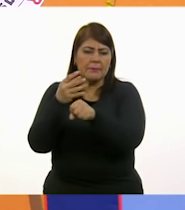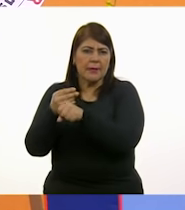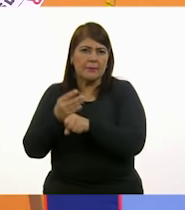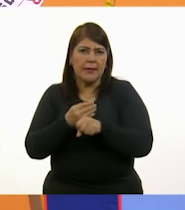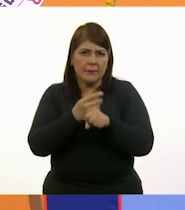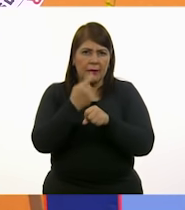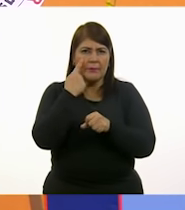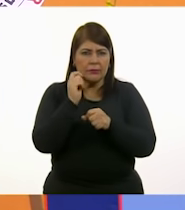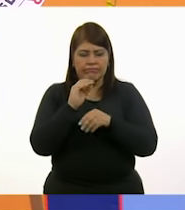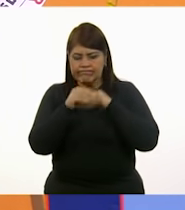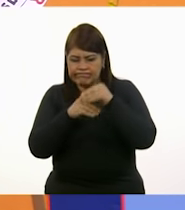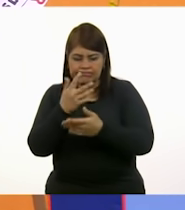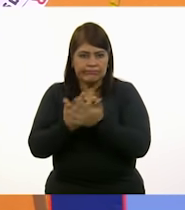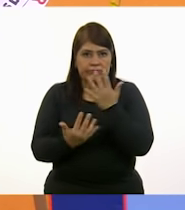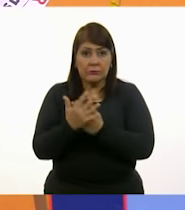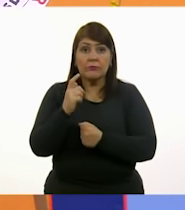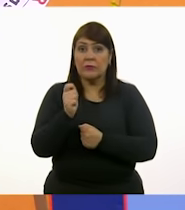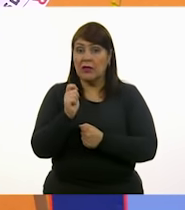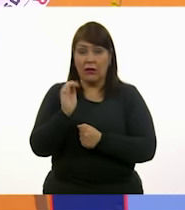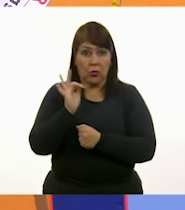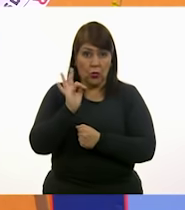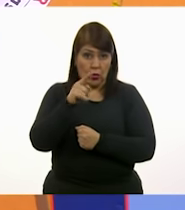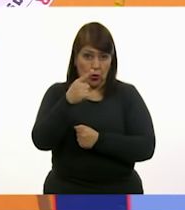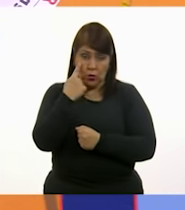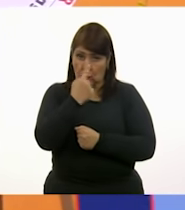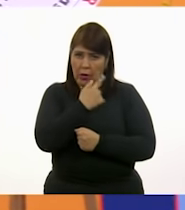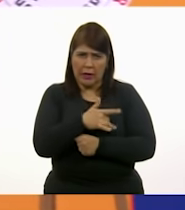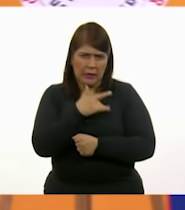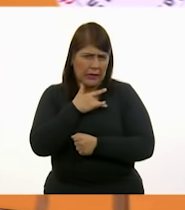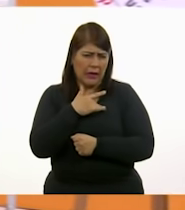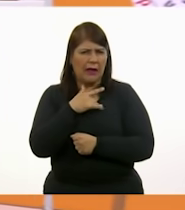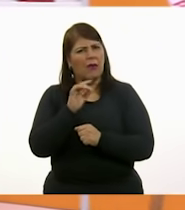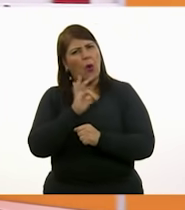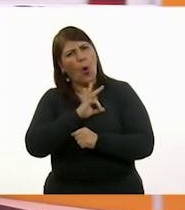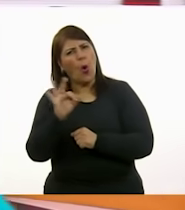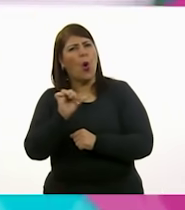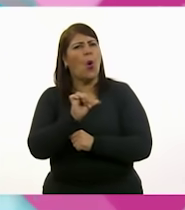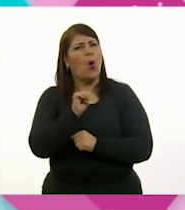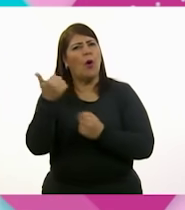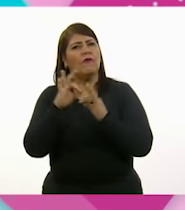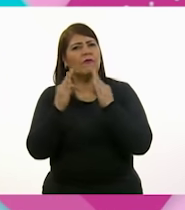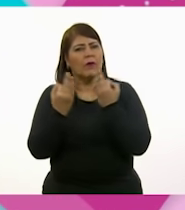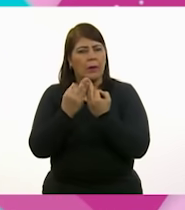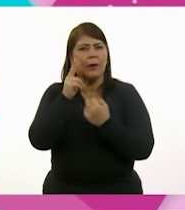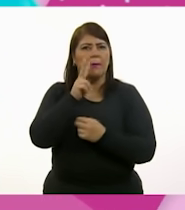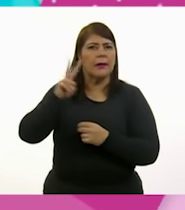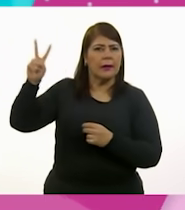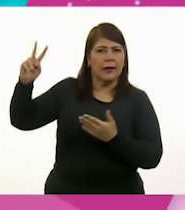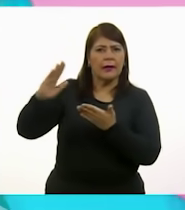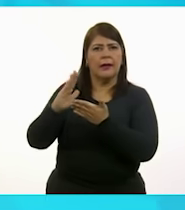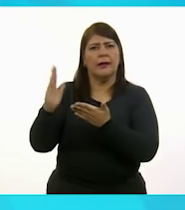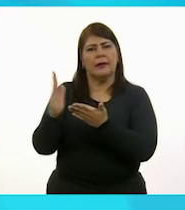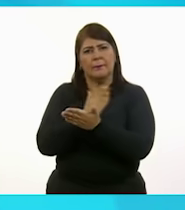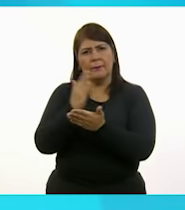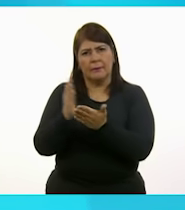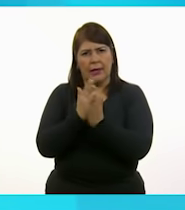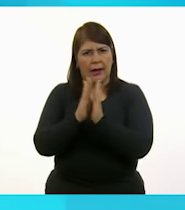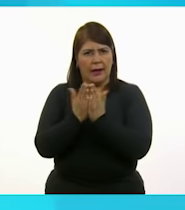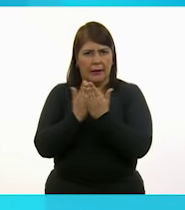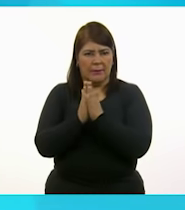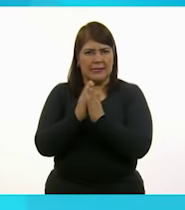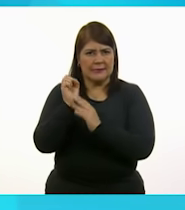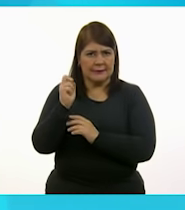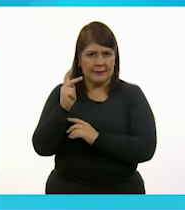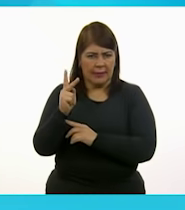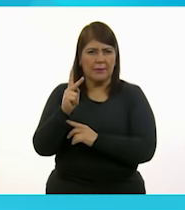Si no te gusta esta forma de organizar También puedes tomar tu libro de texto En la página número